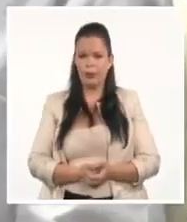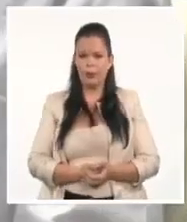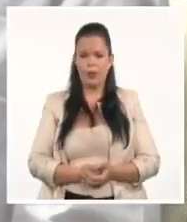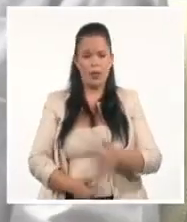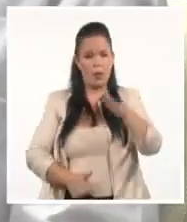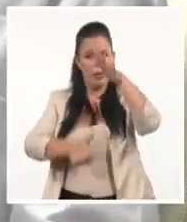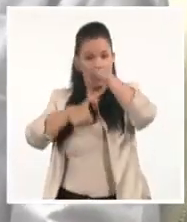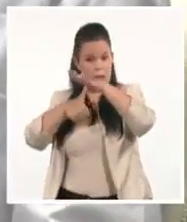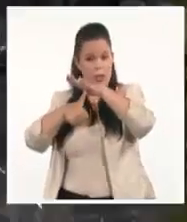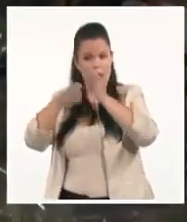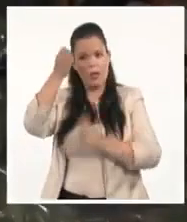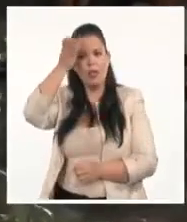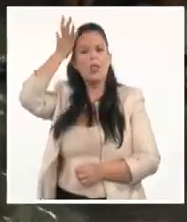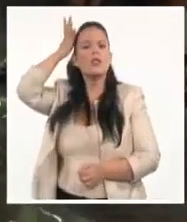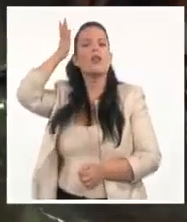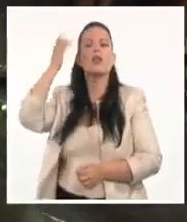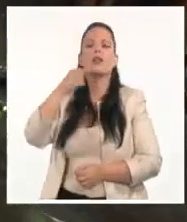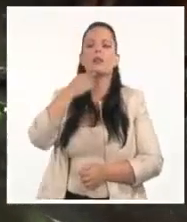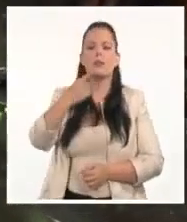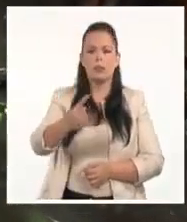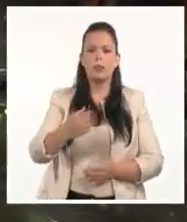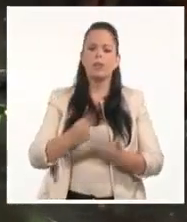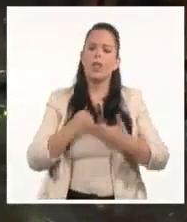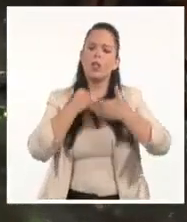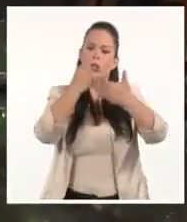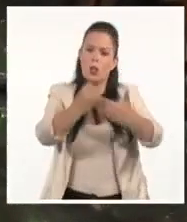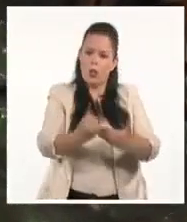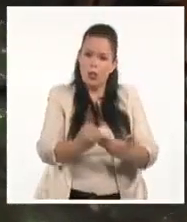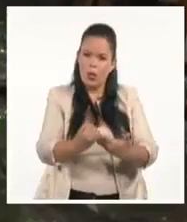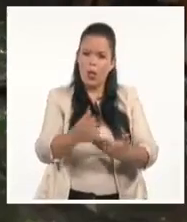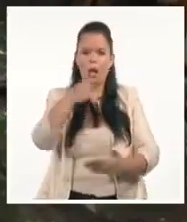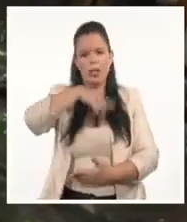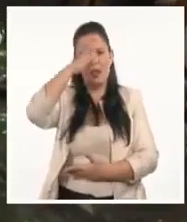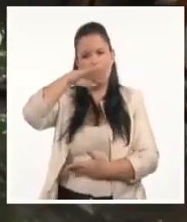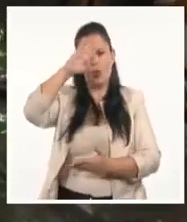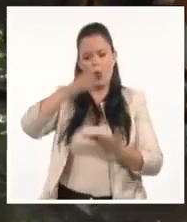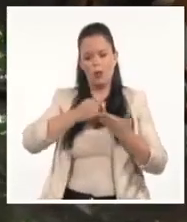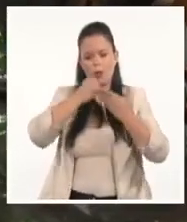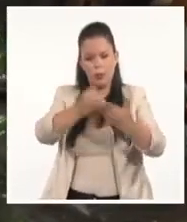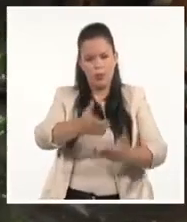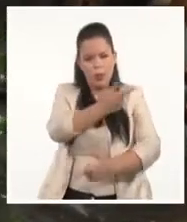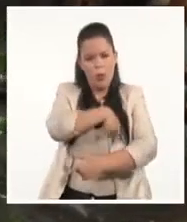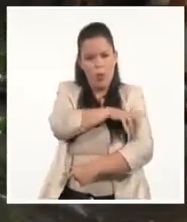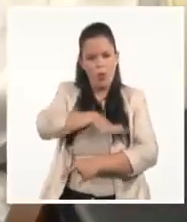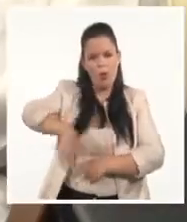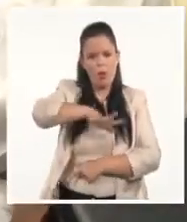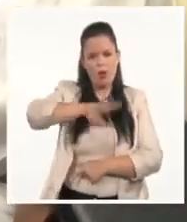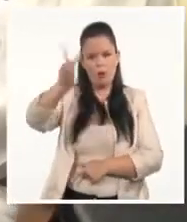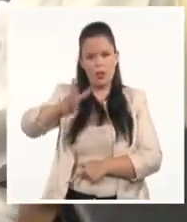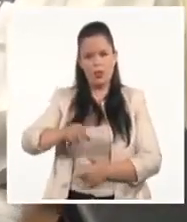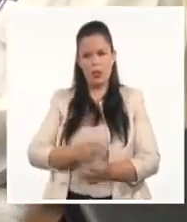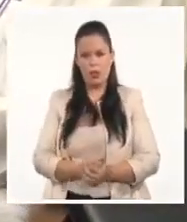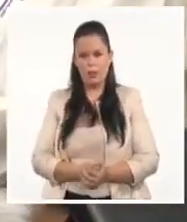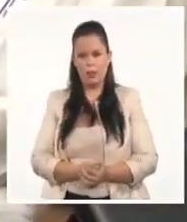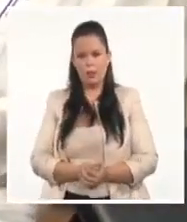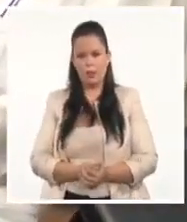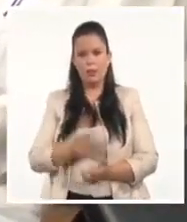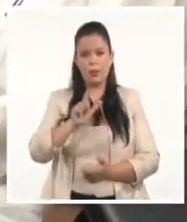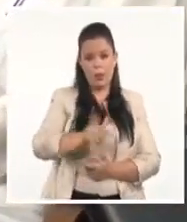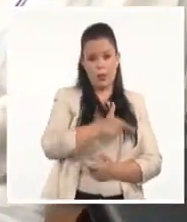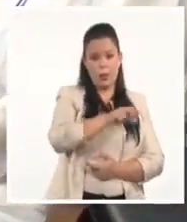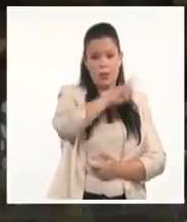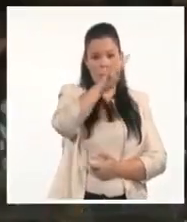cubano ratificó la invariable solidaridad de Cuba con el pueblo bolivariano y chavista. Por su parte, la vicepresidenta venezolana trasladó un